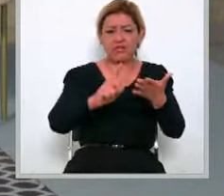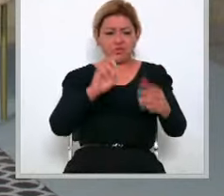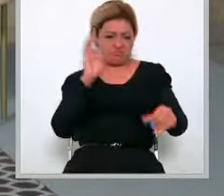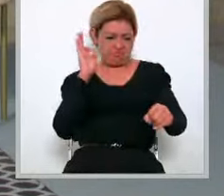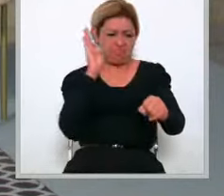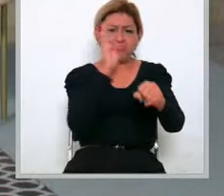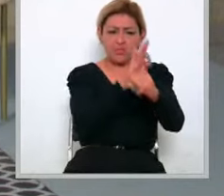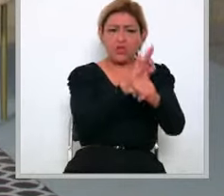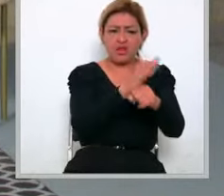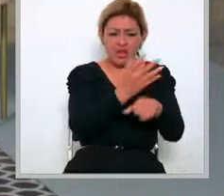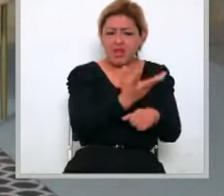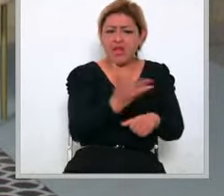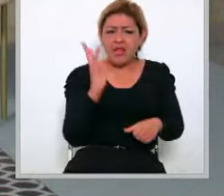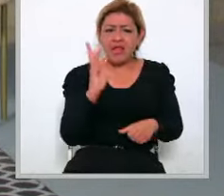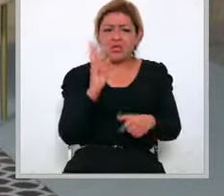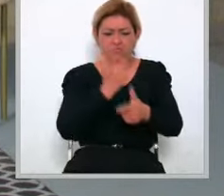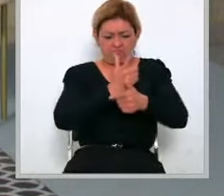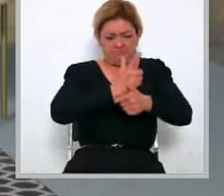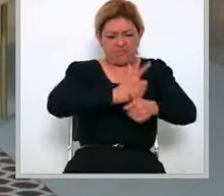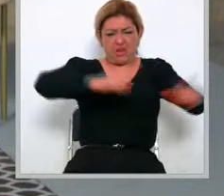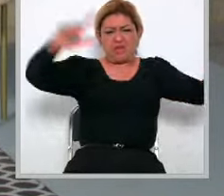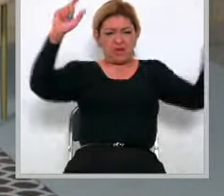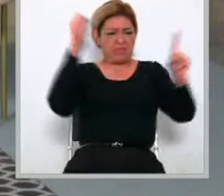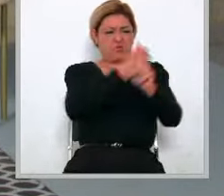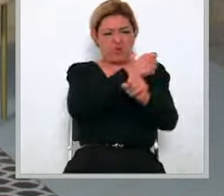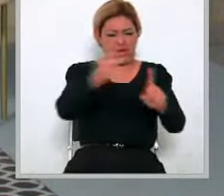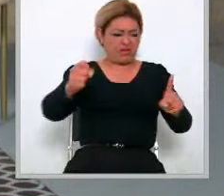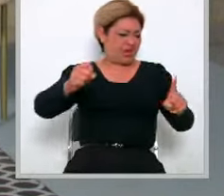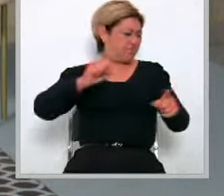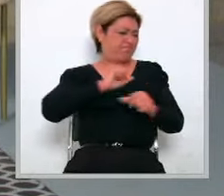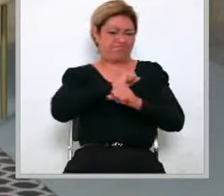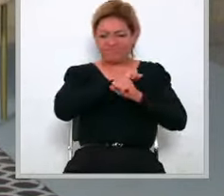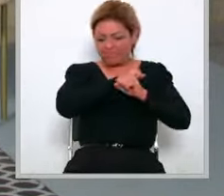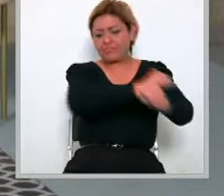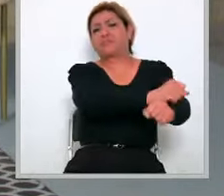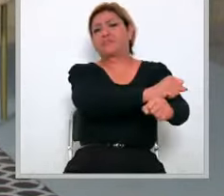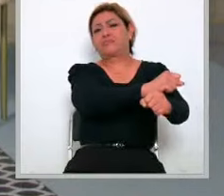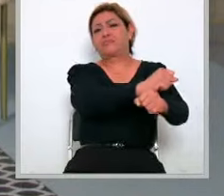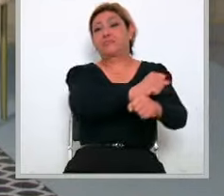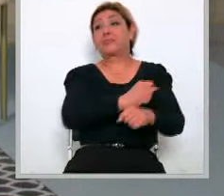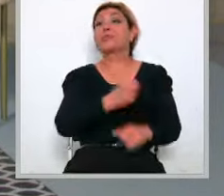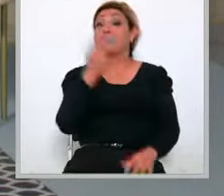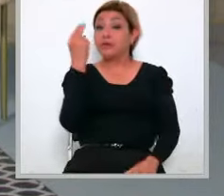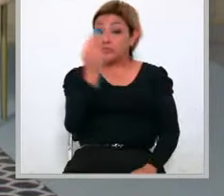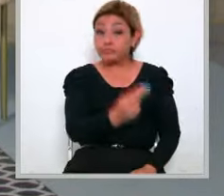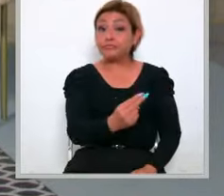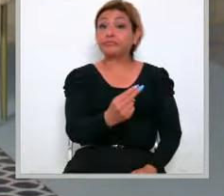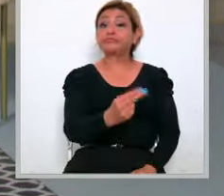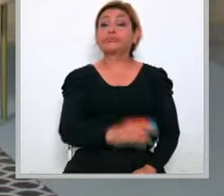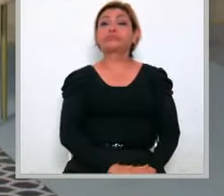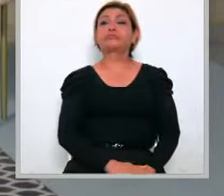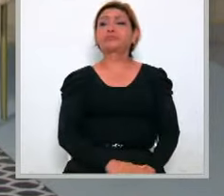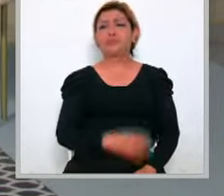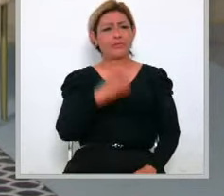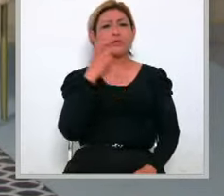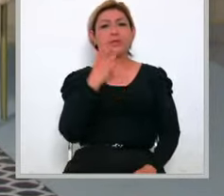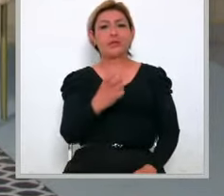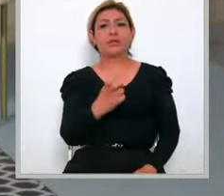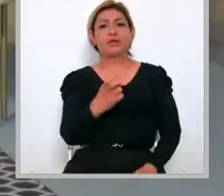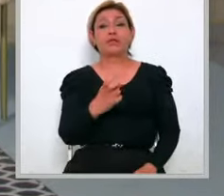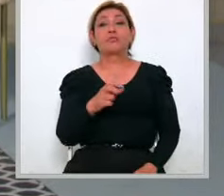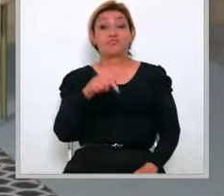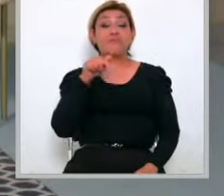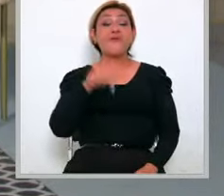seguro, donde todas las personas que están aquí interactuando con las y los menores tienen esa principal función de ver que todos estén